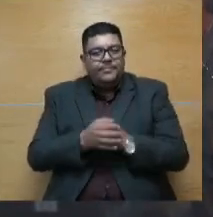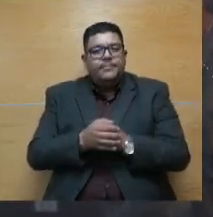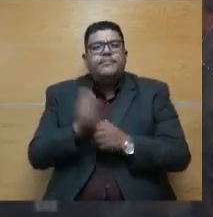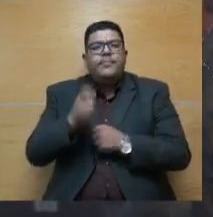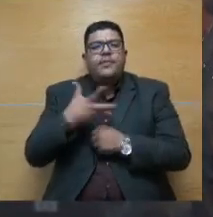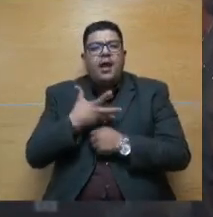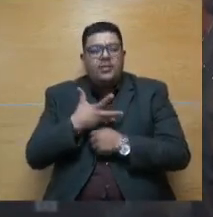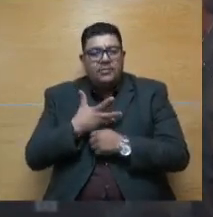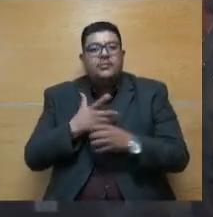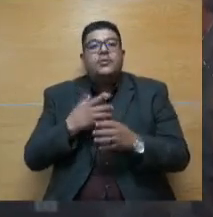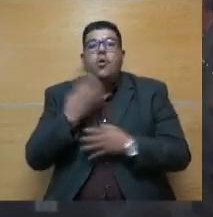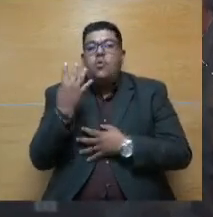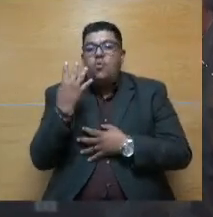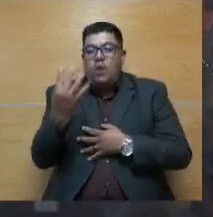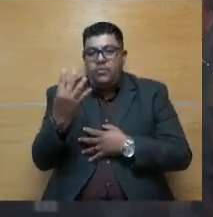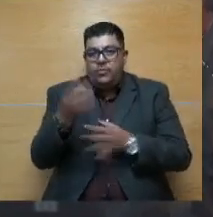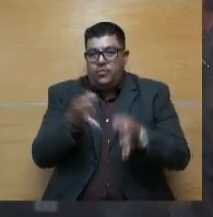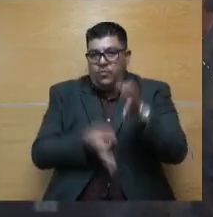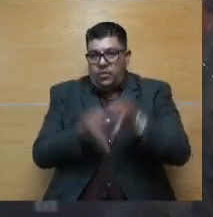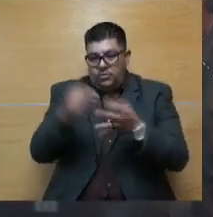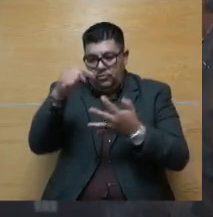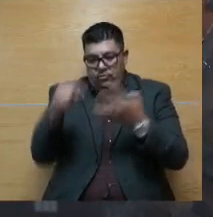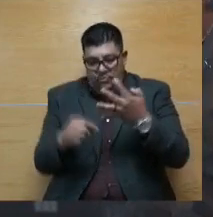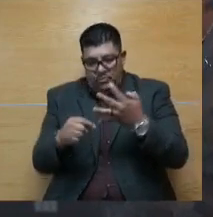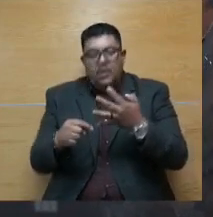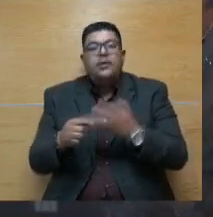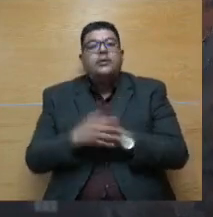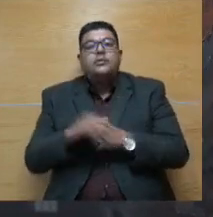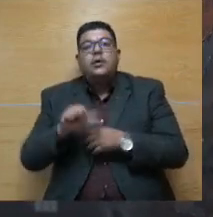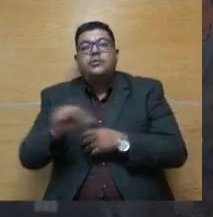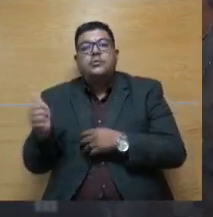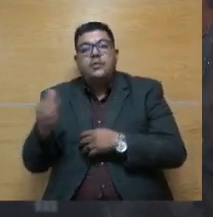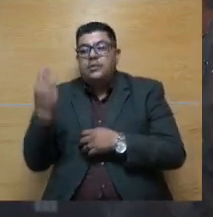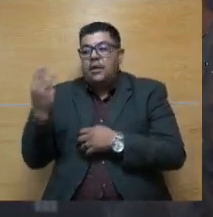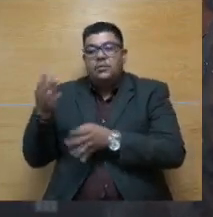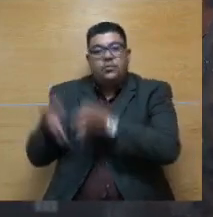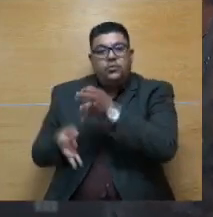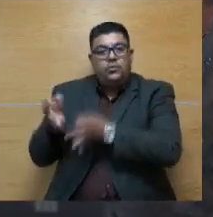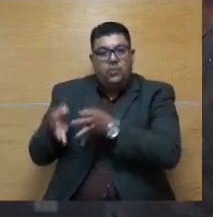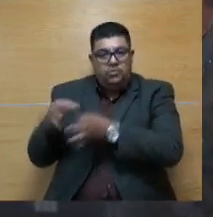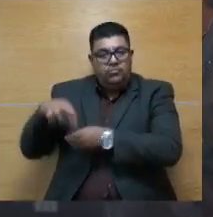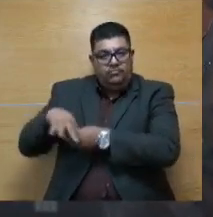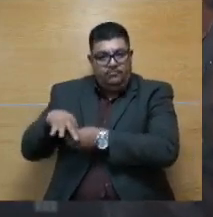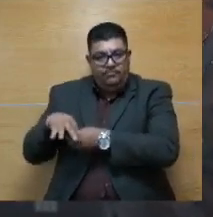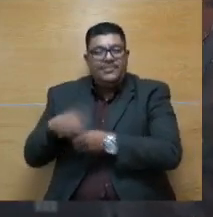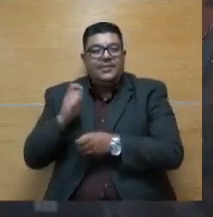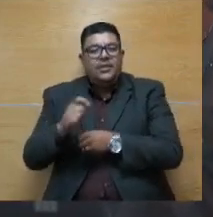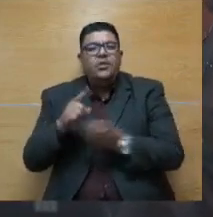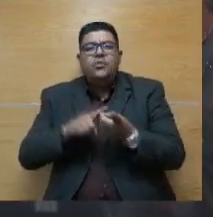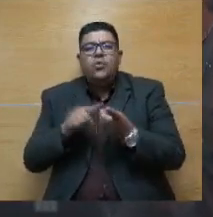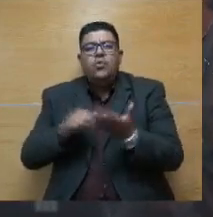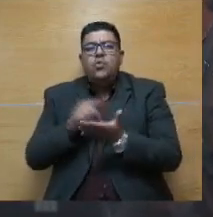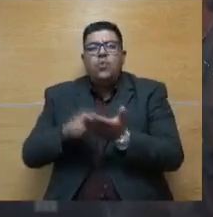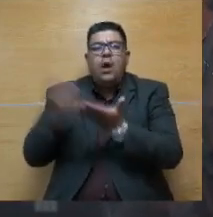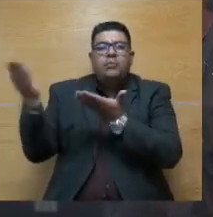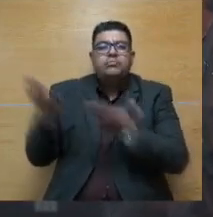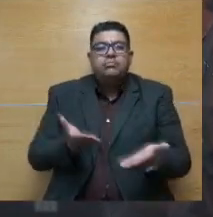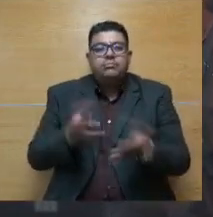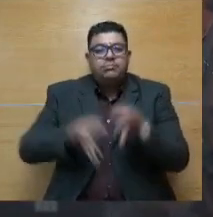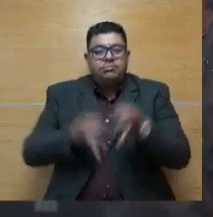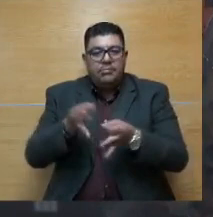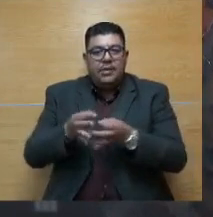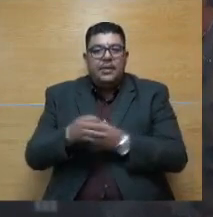cuatro juicios de la ciudadanía y tres juicios electorales relativos a los estados de Baja California Sonora y